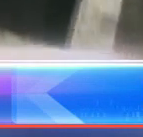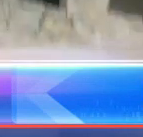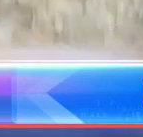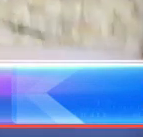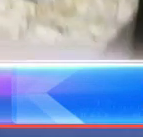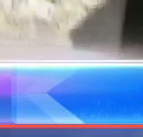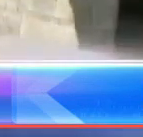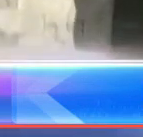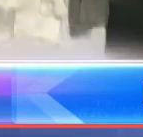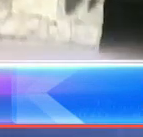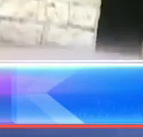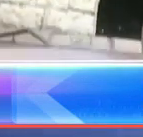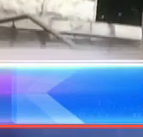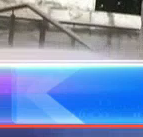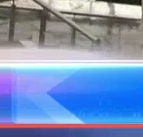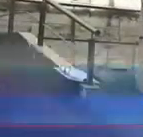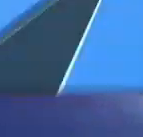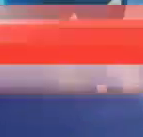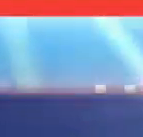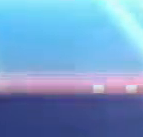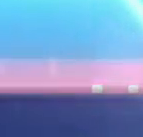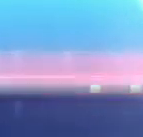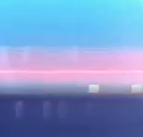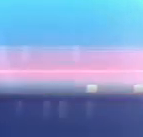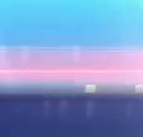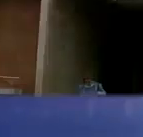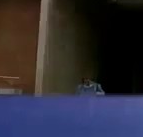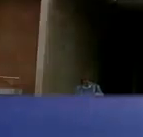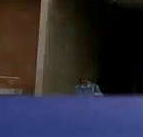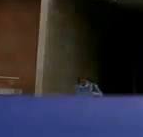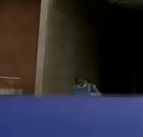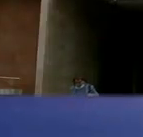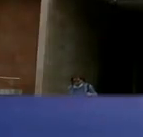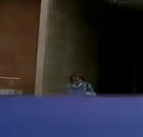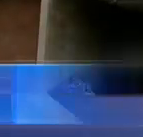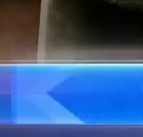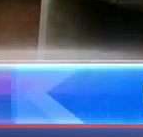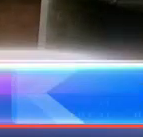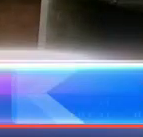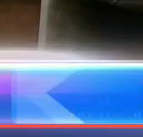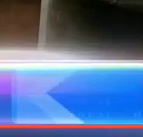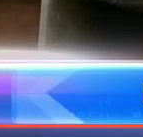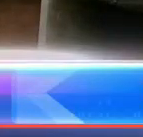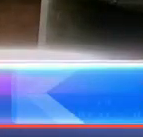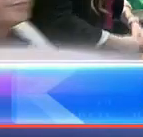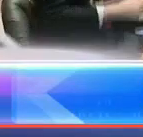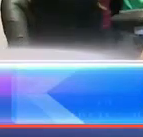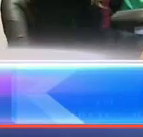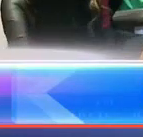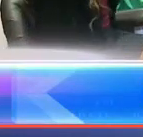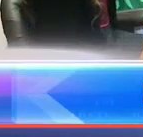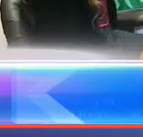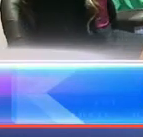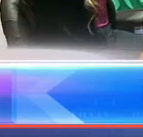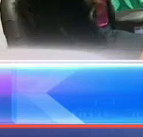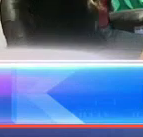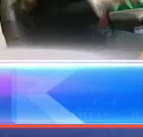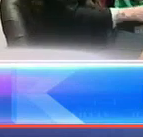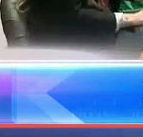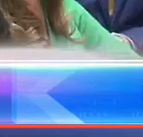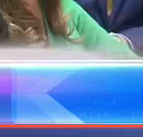de polémicas por el plan de vacunación por segunda vez el consejo administrativo de la legislatura